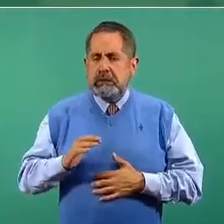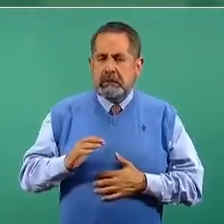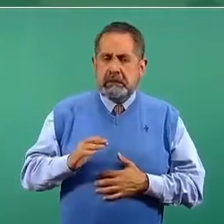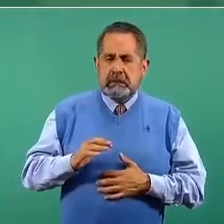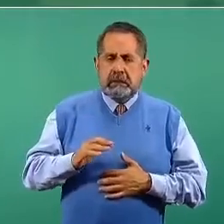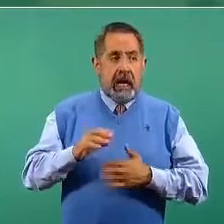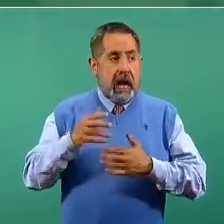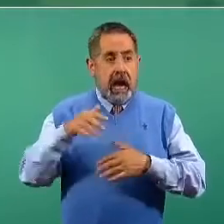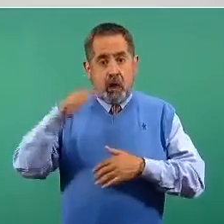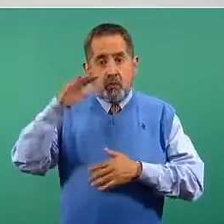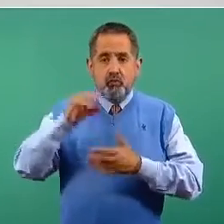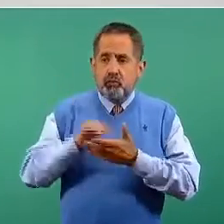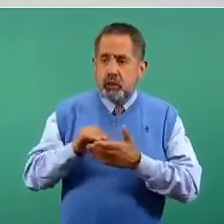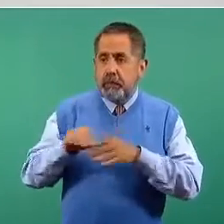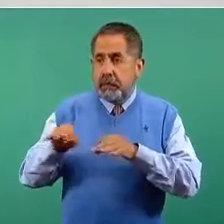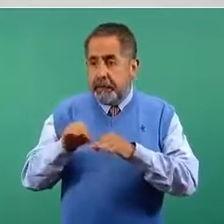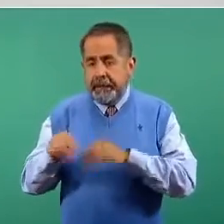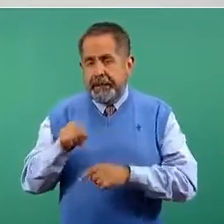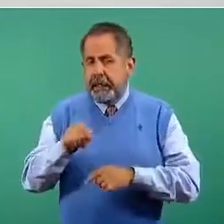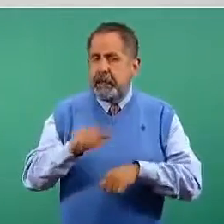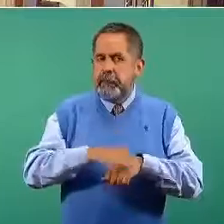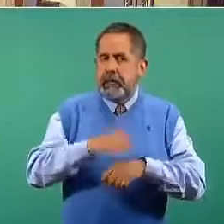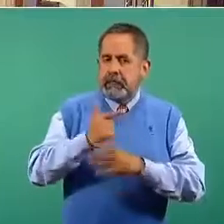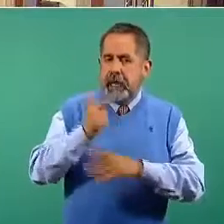en alguna actividad laboral.